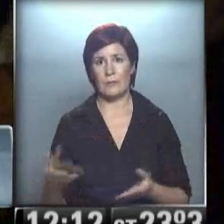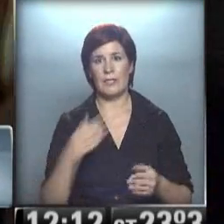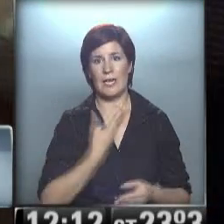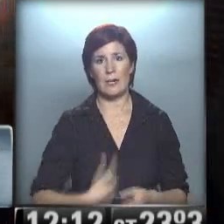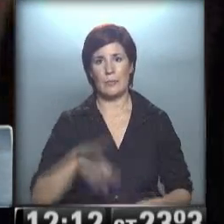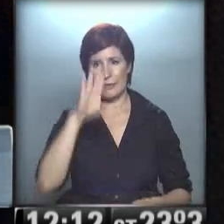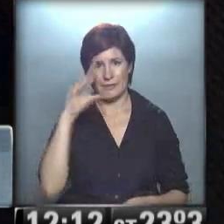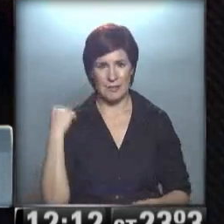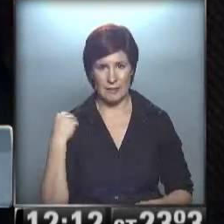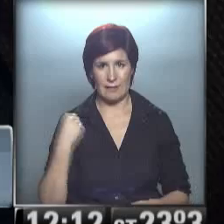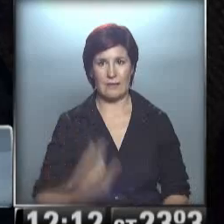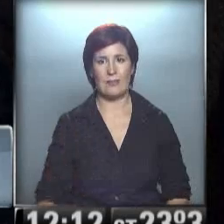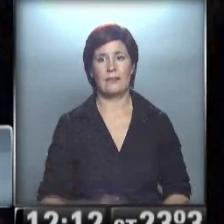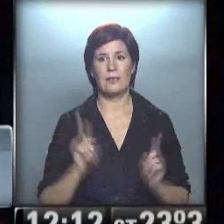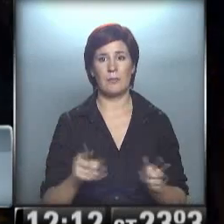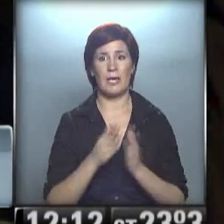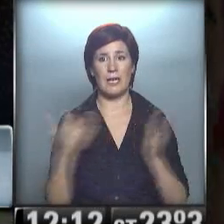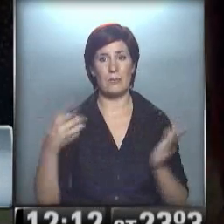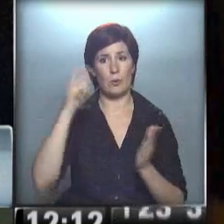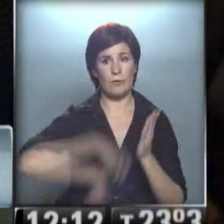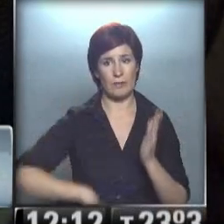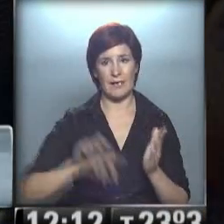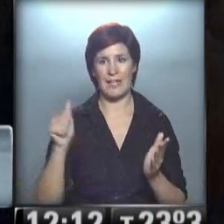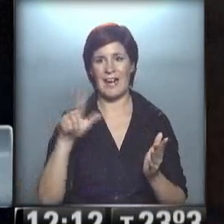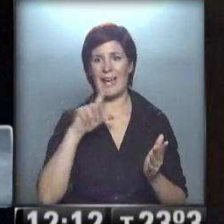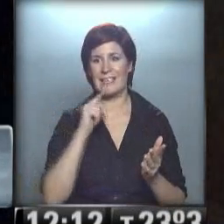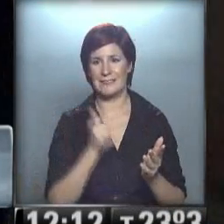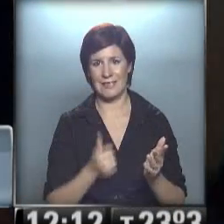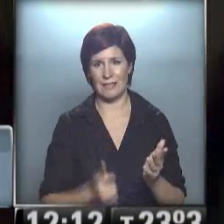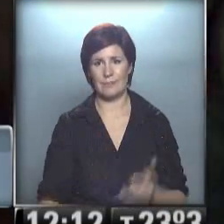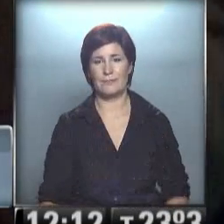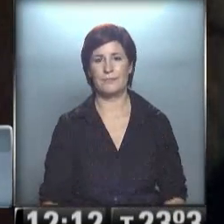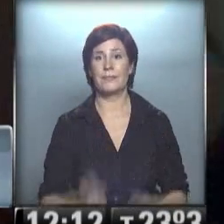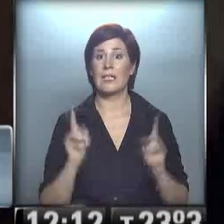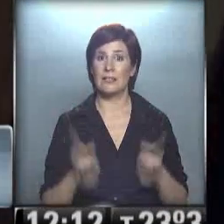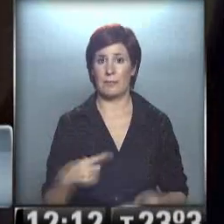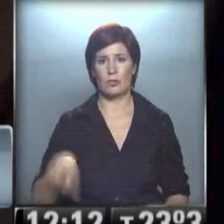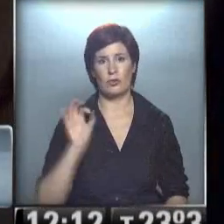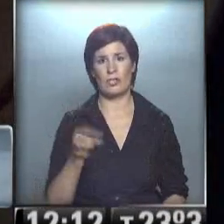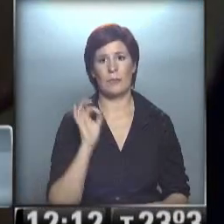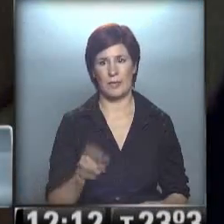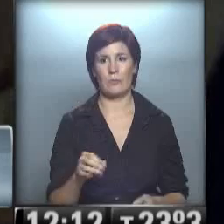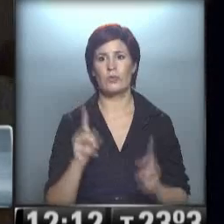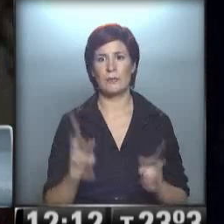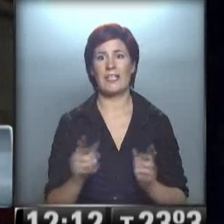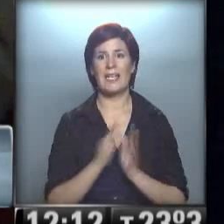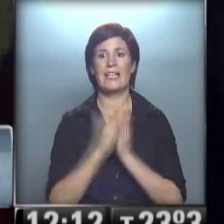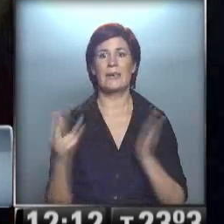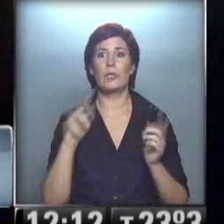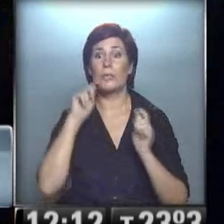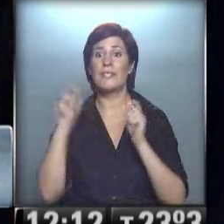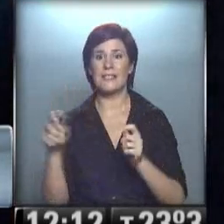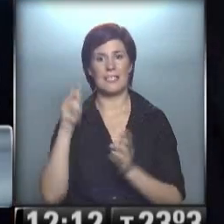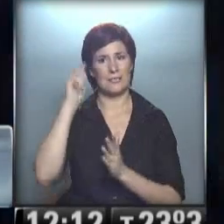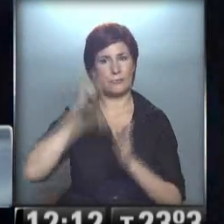al recinto. Vos decías, habrá una firma de acta, ¿no? Claro, claro, y además, como sabemos que ocurre, ya firma el libro de visitas al